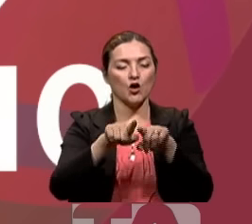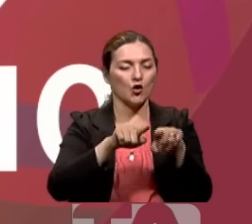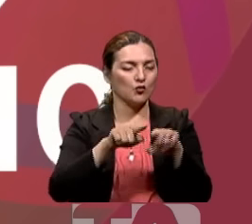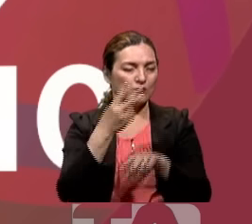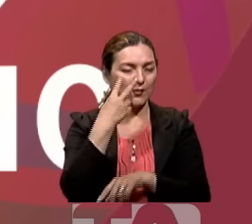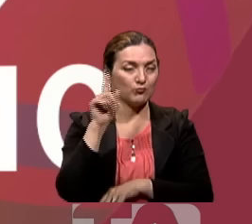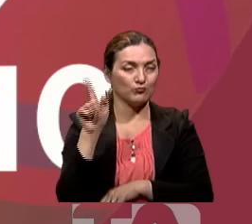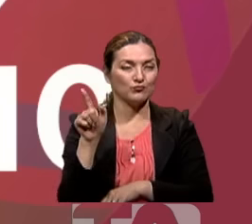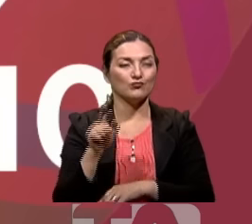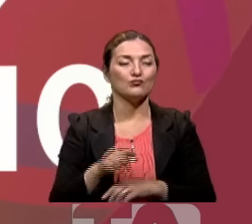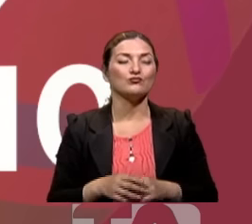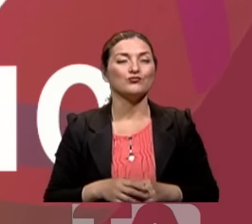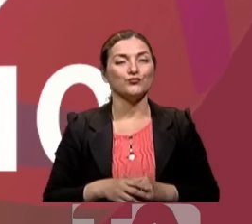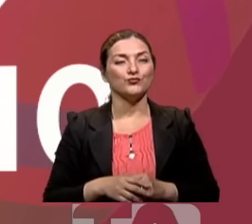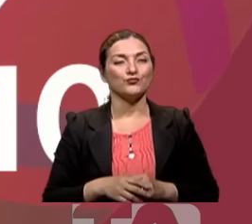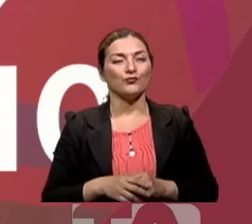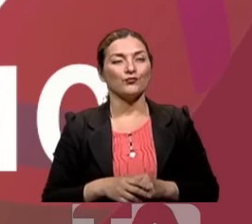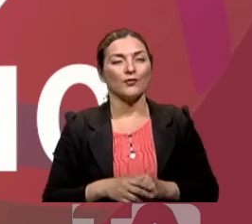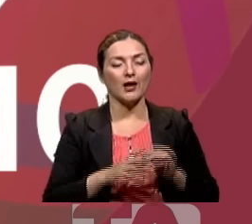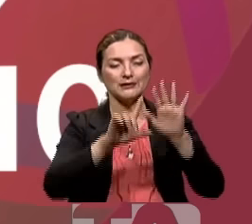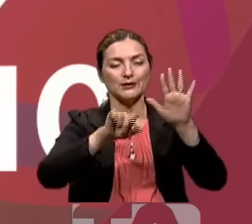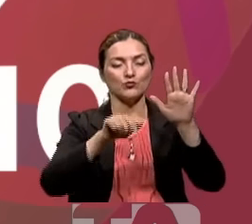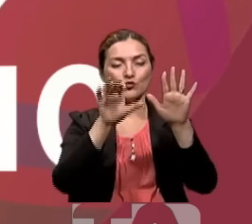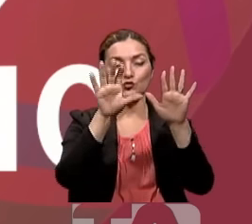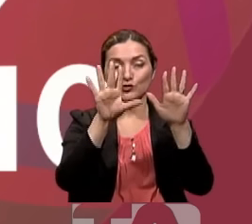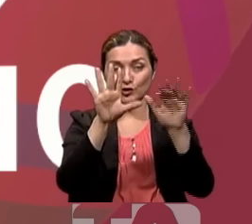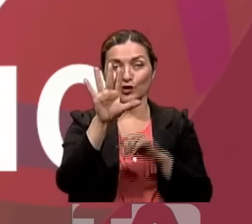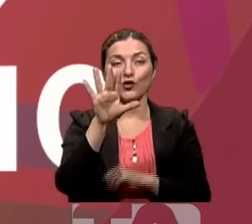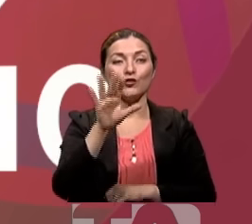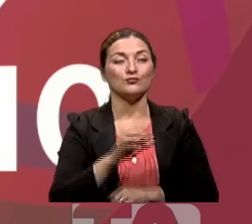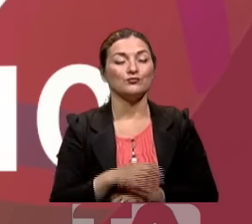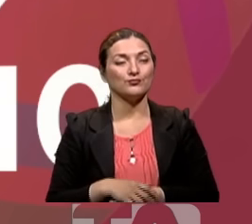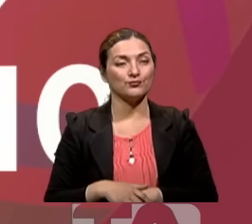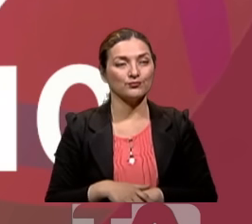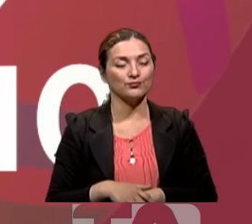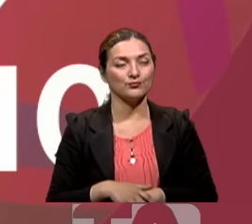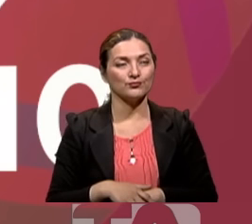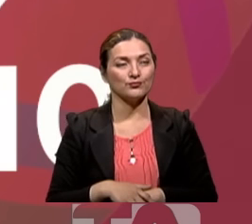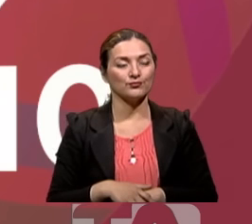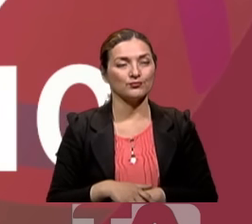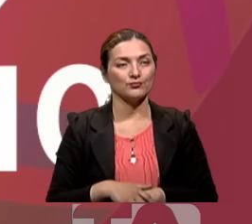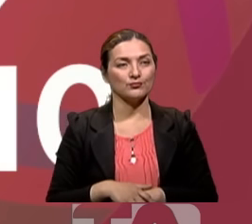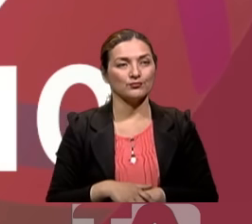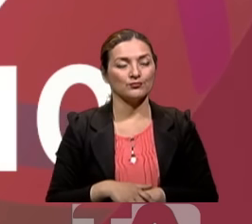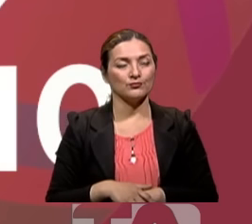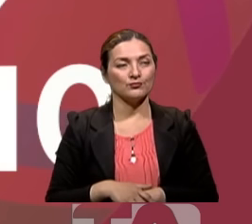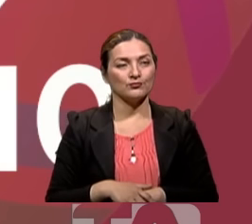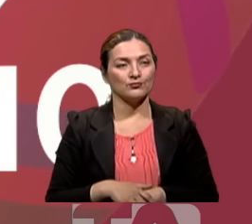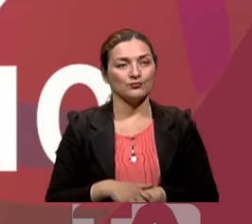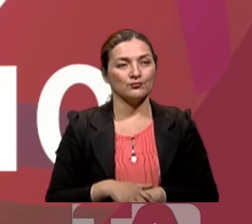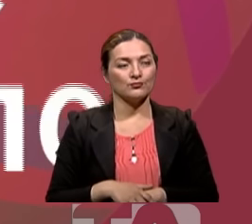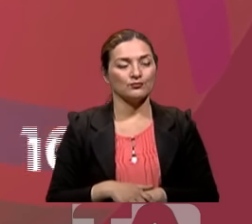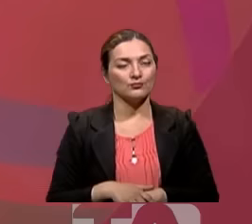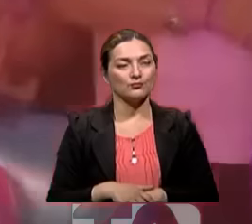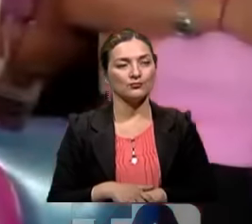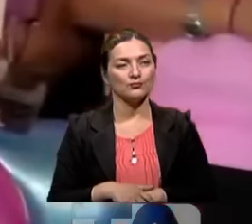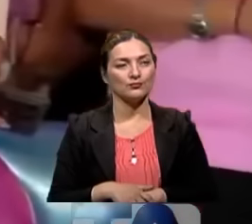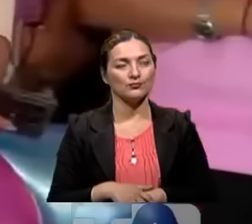ver en este momento ya en pantalla. 7.5 acaba de colocar la chef Titi. Vamos a escuchar ahora